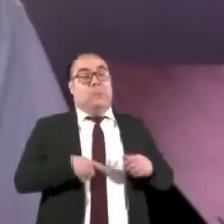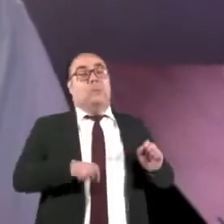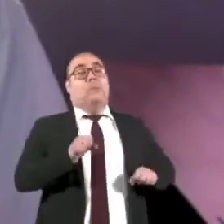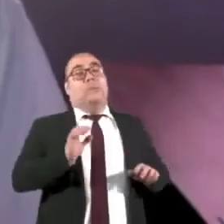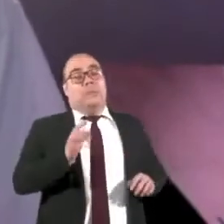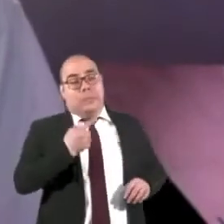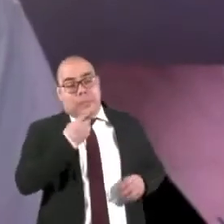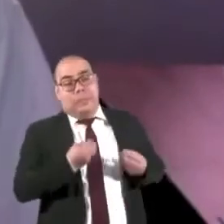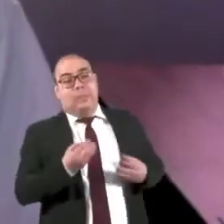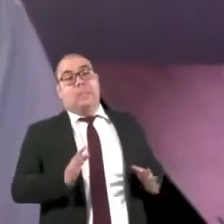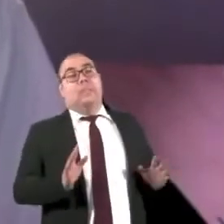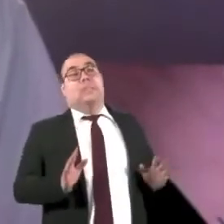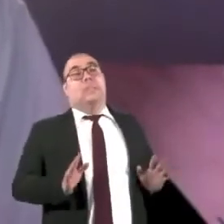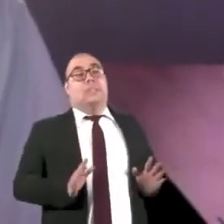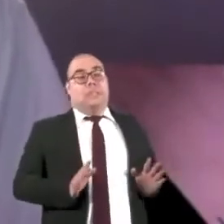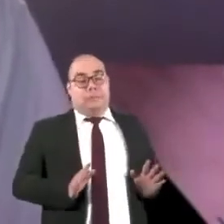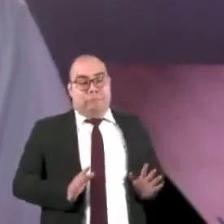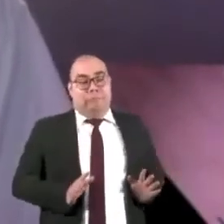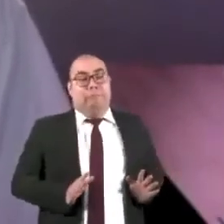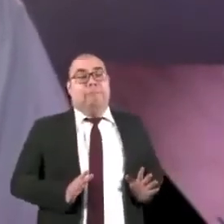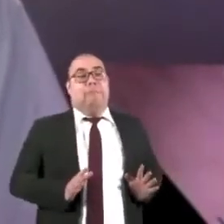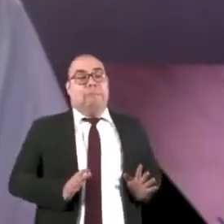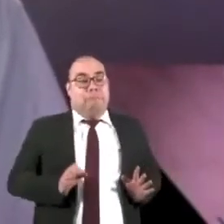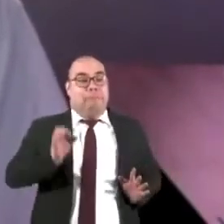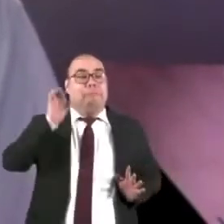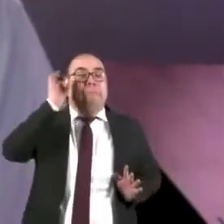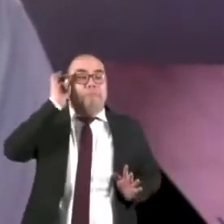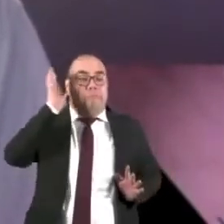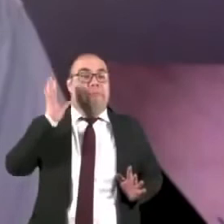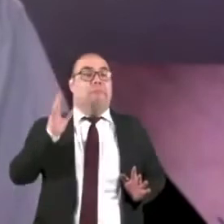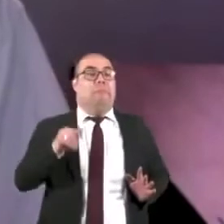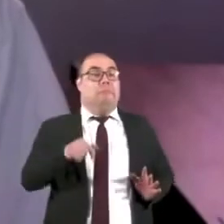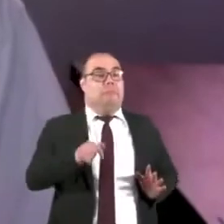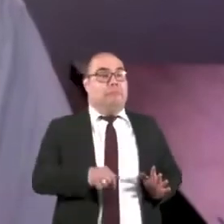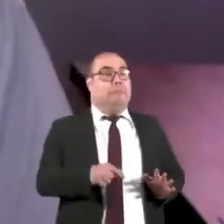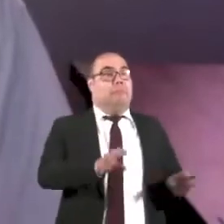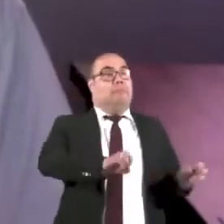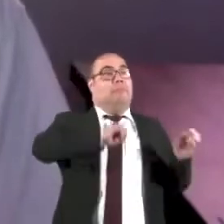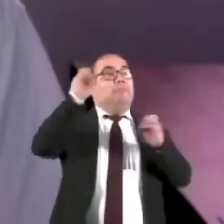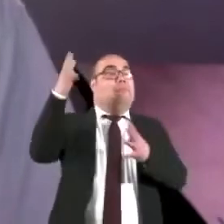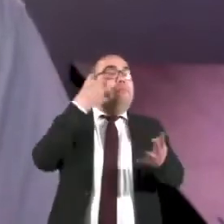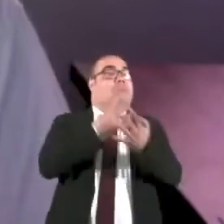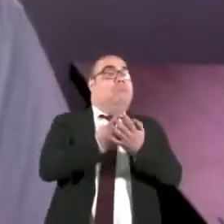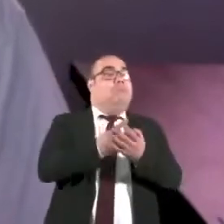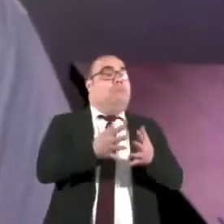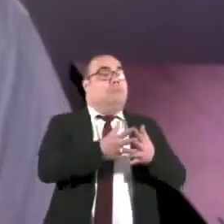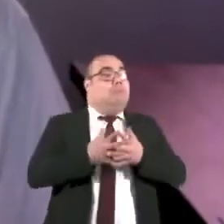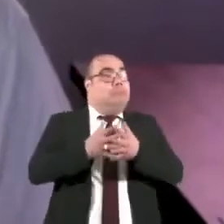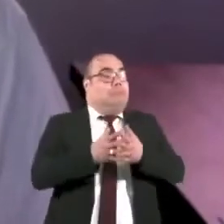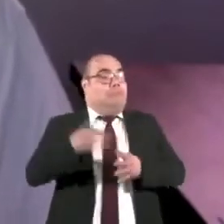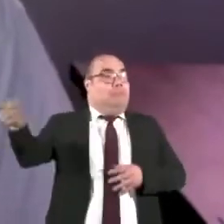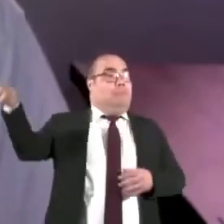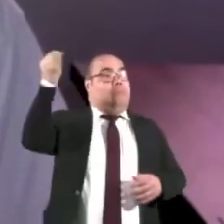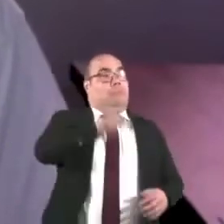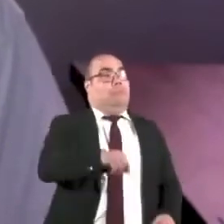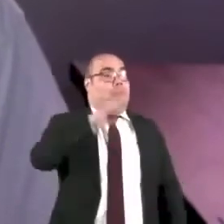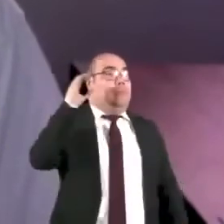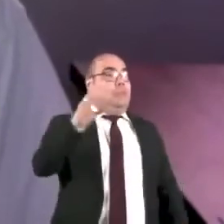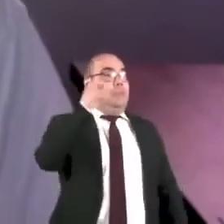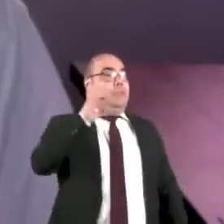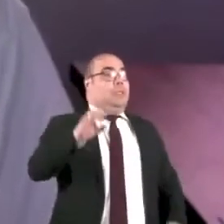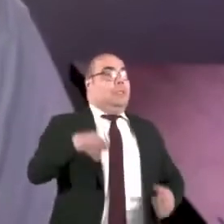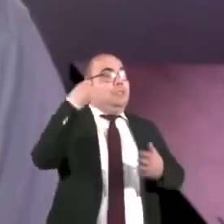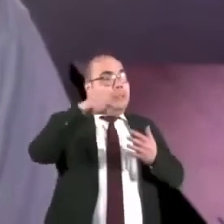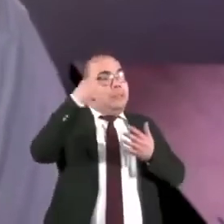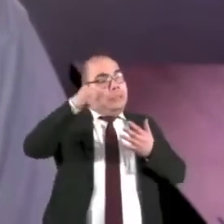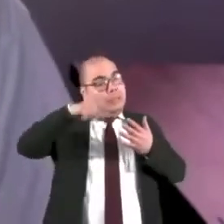posibilidad, valga la redundancia, de que al terminar su condena en Estados Unidos pues lo trajeran a Colombia, donde en Colombia lo estaban esperando una